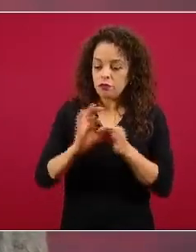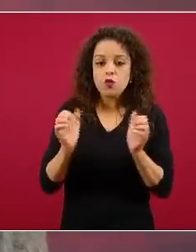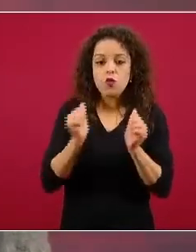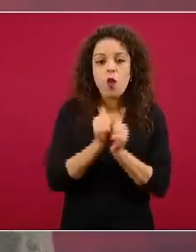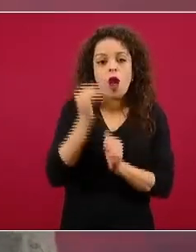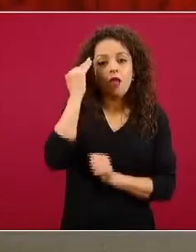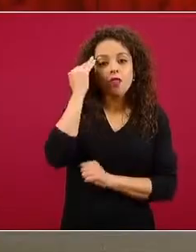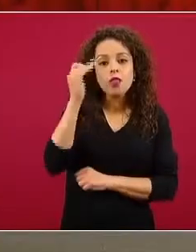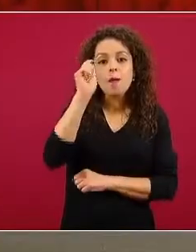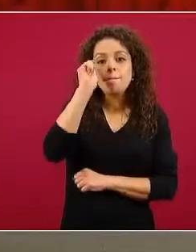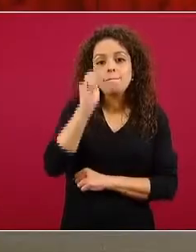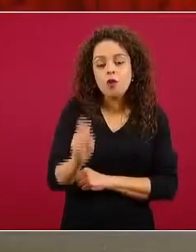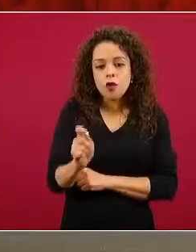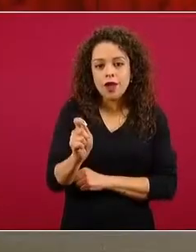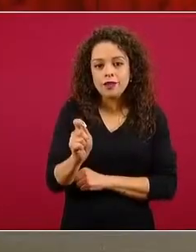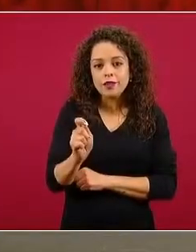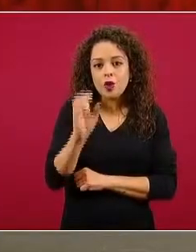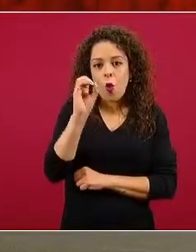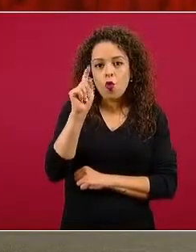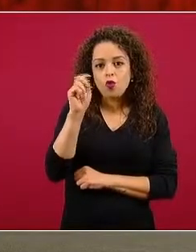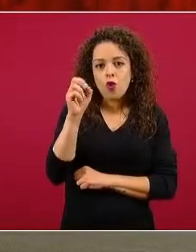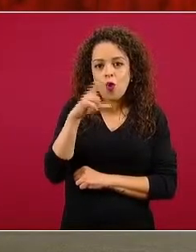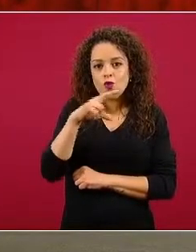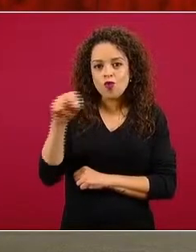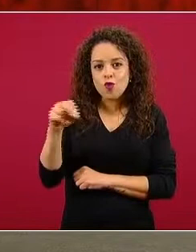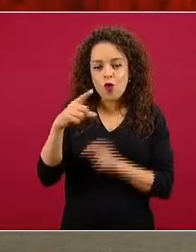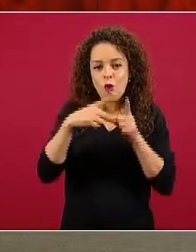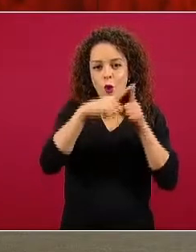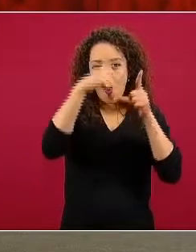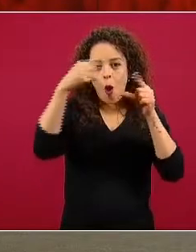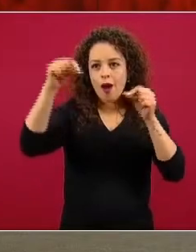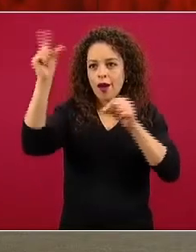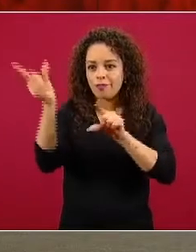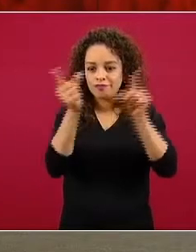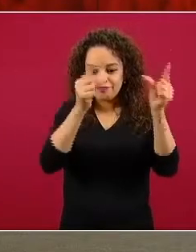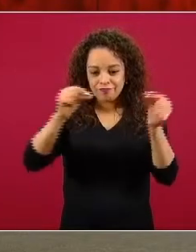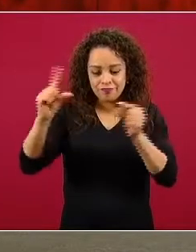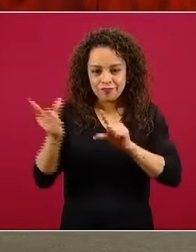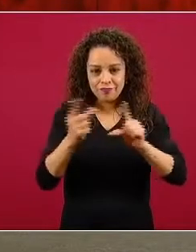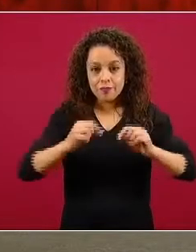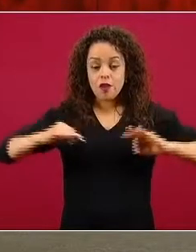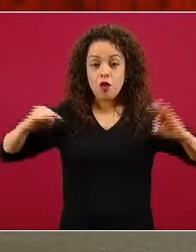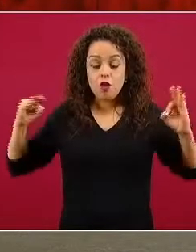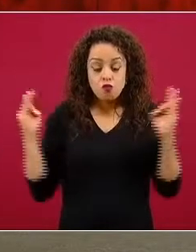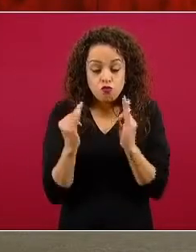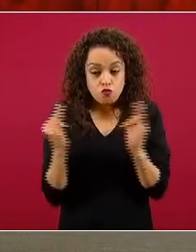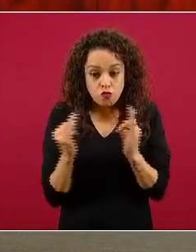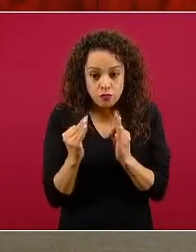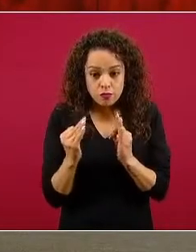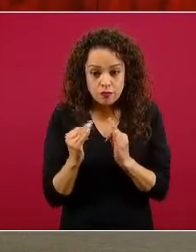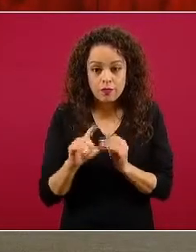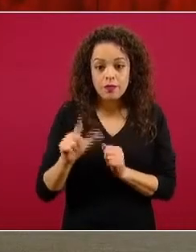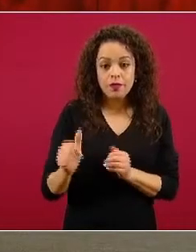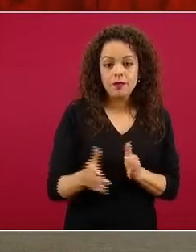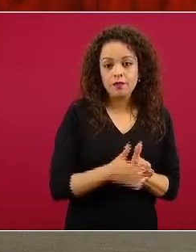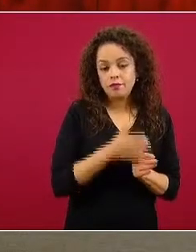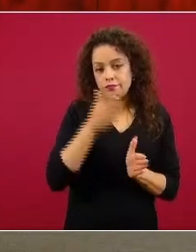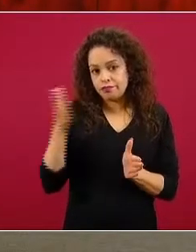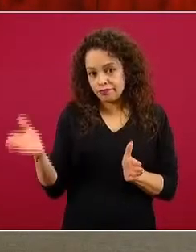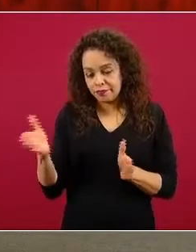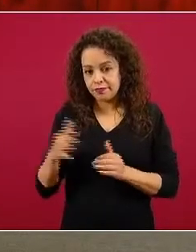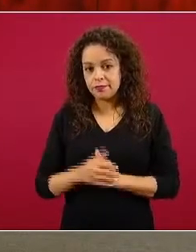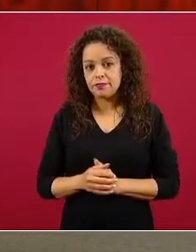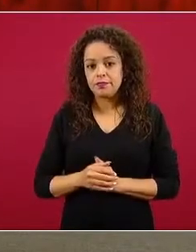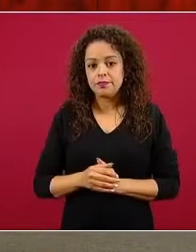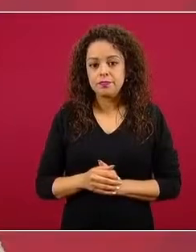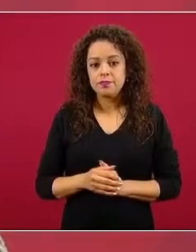otoño-invierno respectiva. Para el hemisferio norte es de octubre y hasta marzo, para el hemisferio sur es de abril y